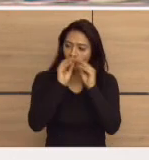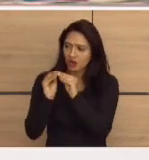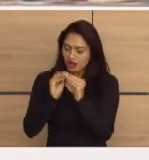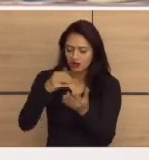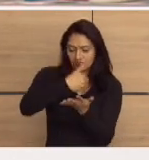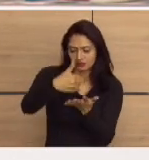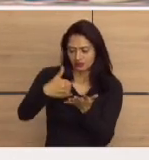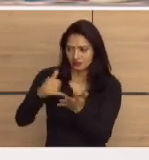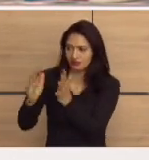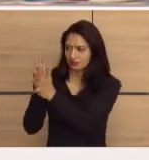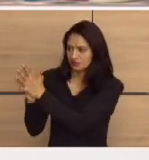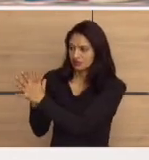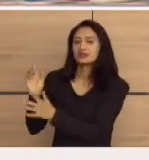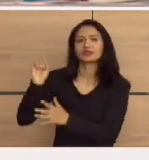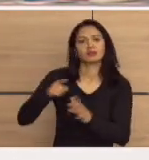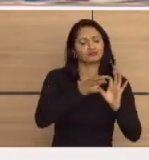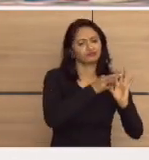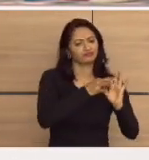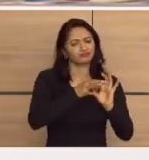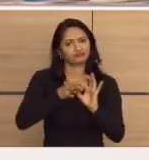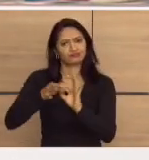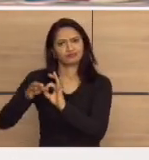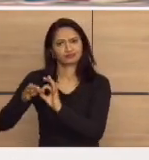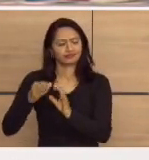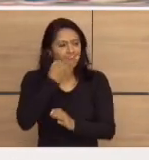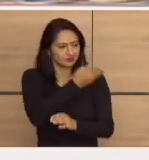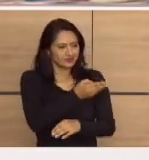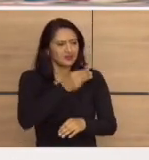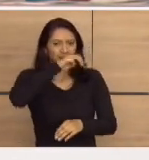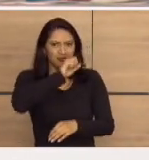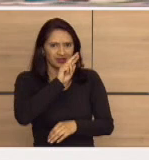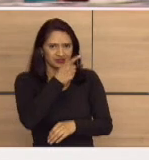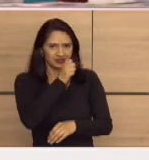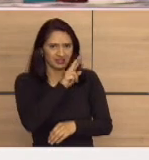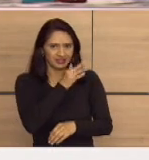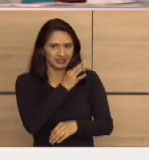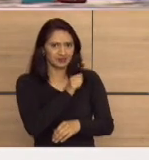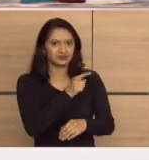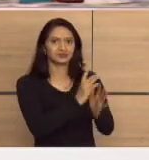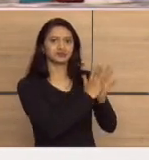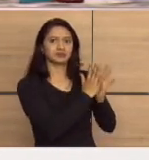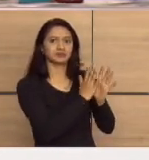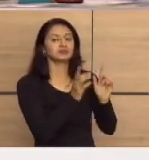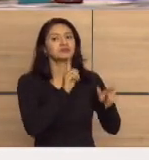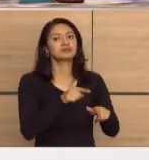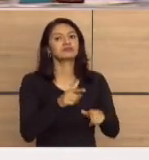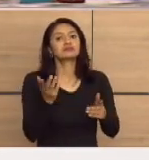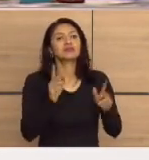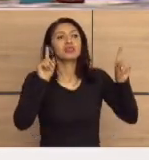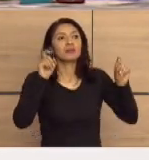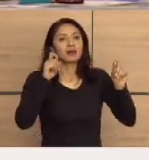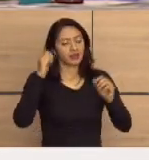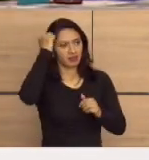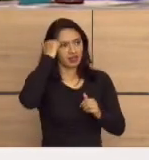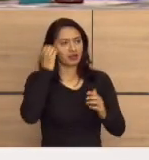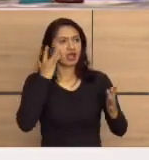se relaciona mucho también con otra observación de la doctora Margarita del qué enseñar. Nos hablaban de nuevas pedagogías, de